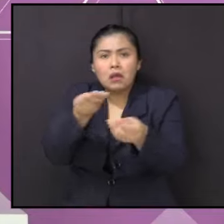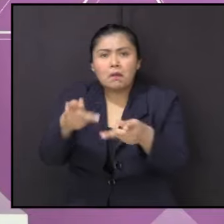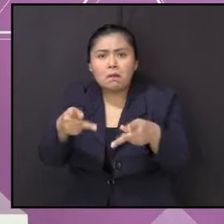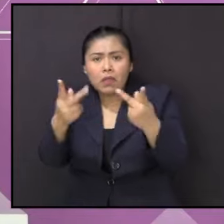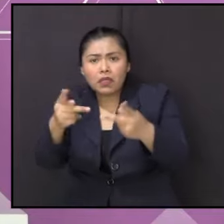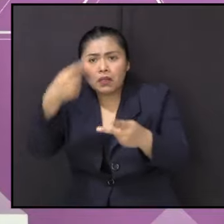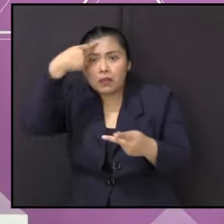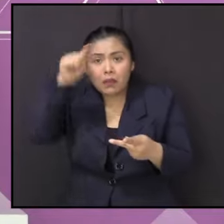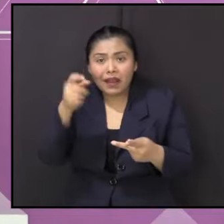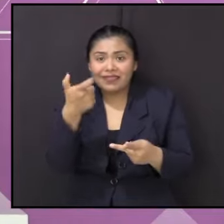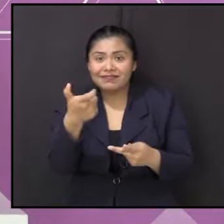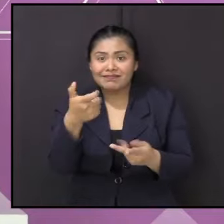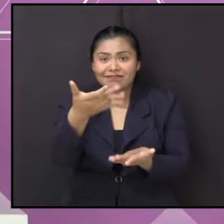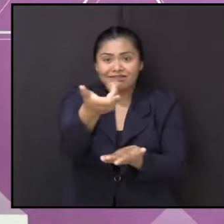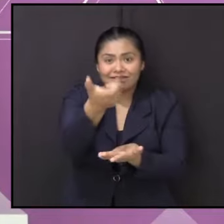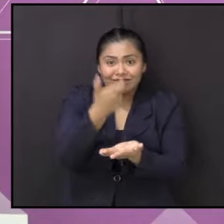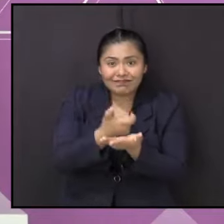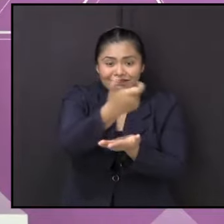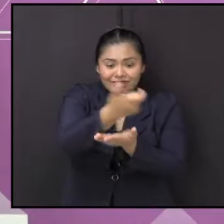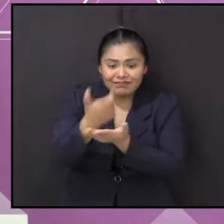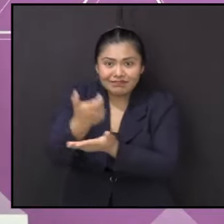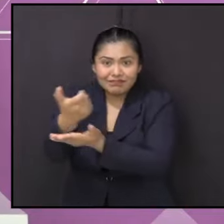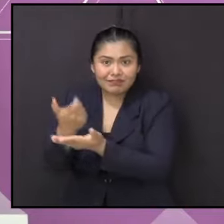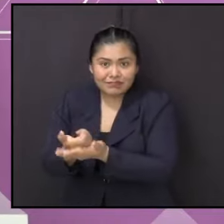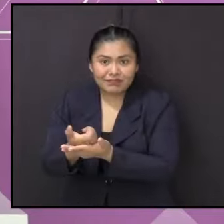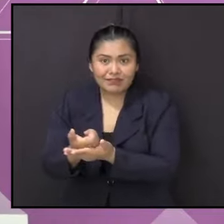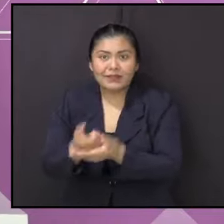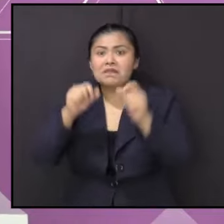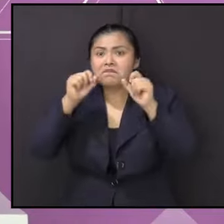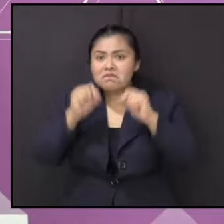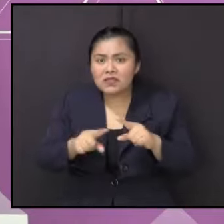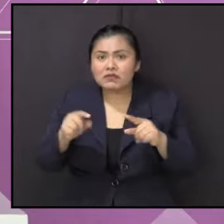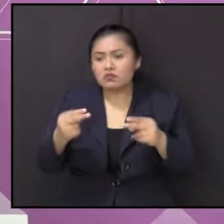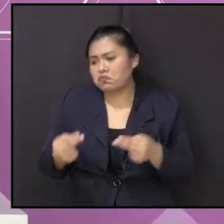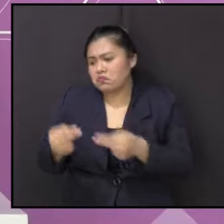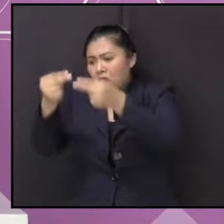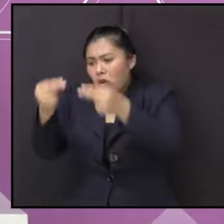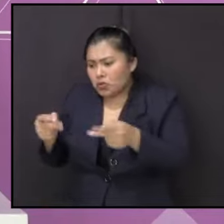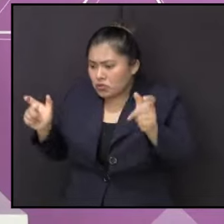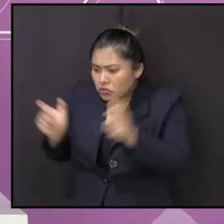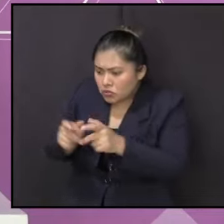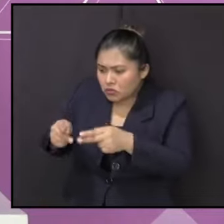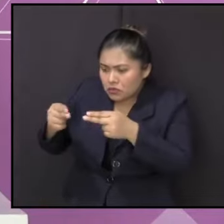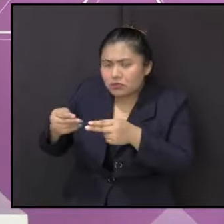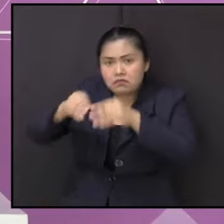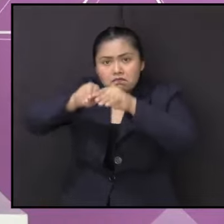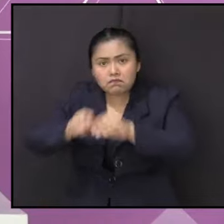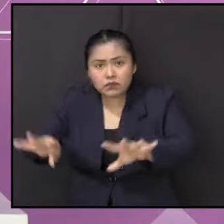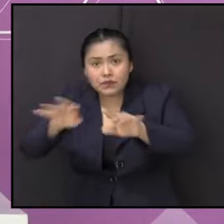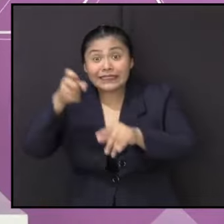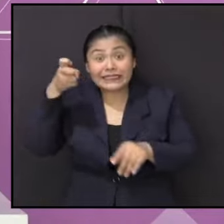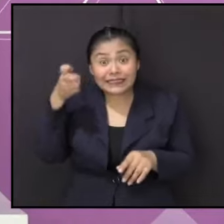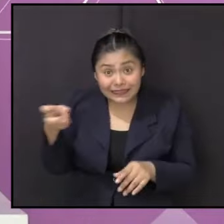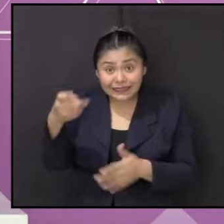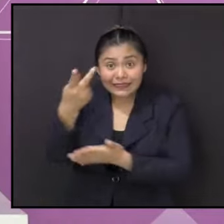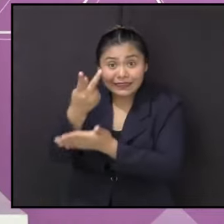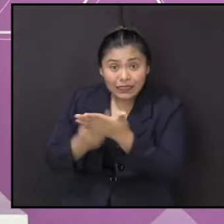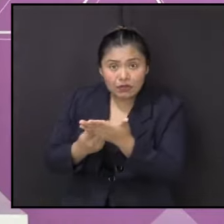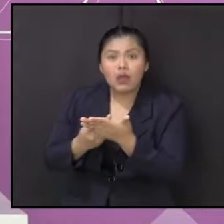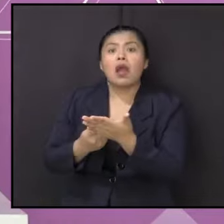tener economía de proyección a la comunidad. Estos programas van a beneficiar en gran proyecto a